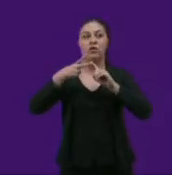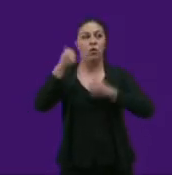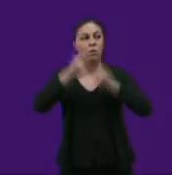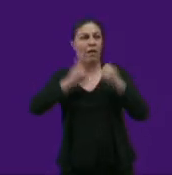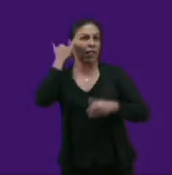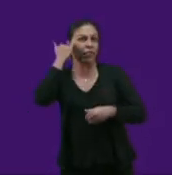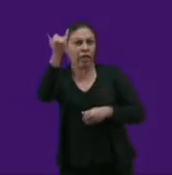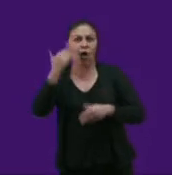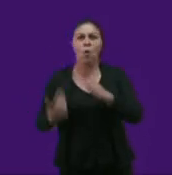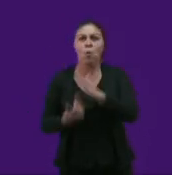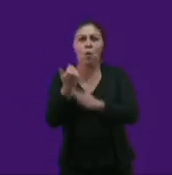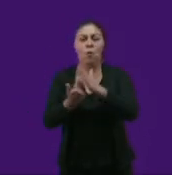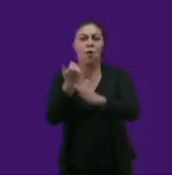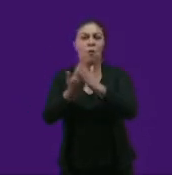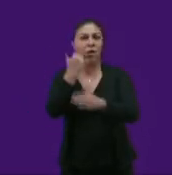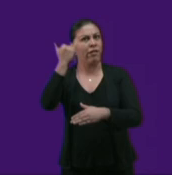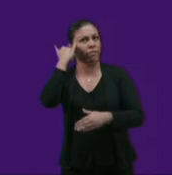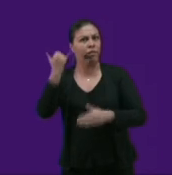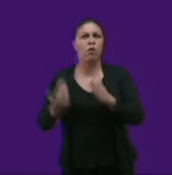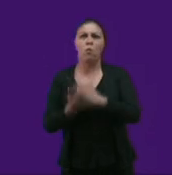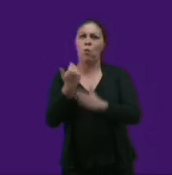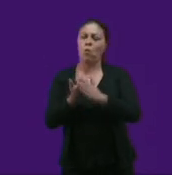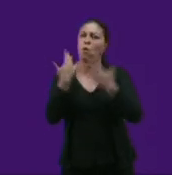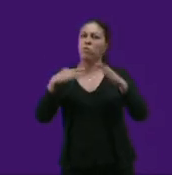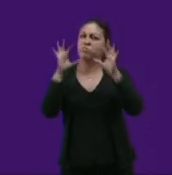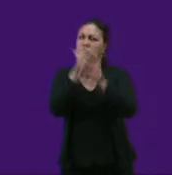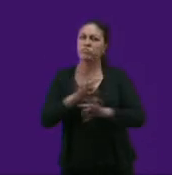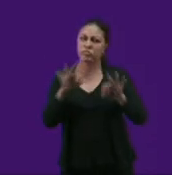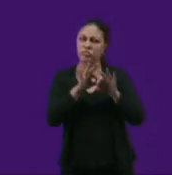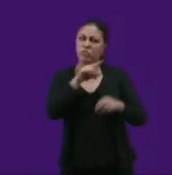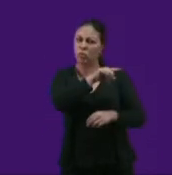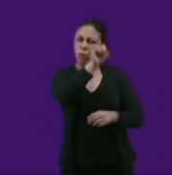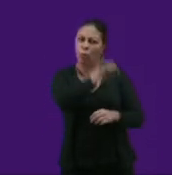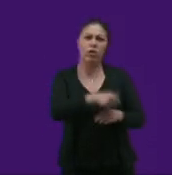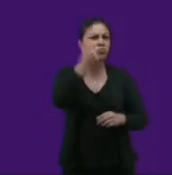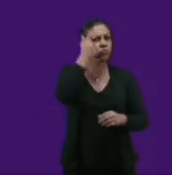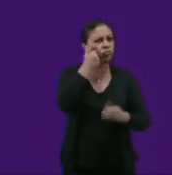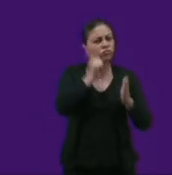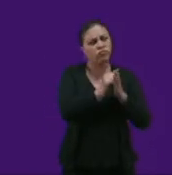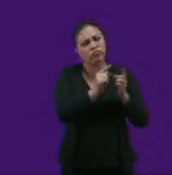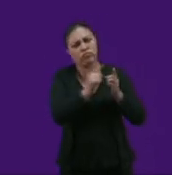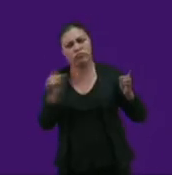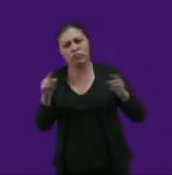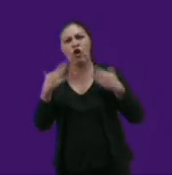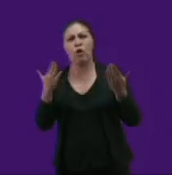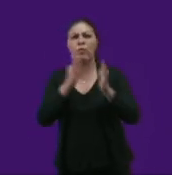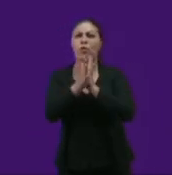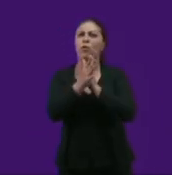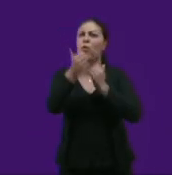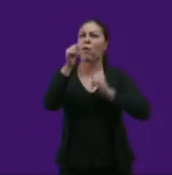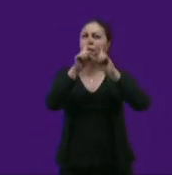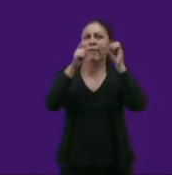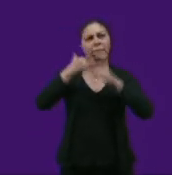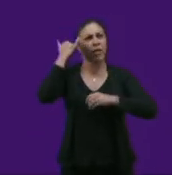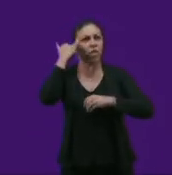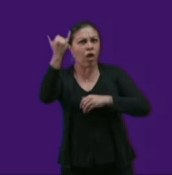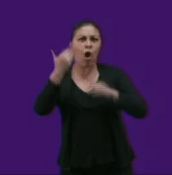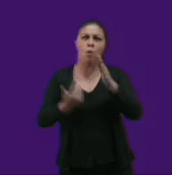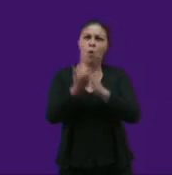al interior de la compañía. ¿Podría hablarnos un poco de eso, de cómo funciona hoy en día esa cultura de innovación al interior de Mercado